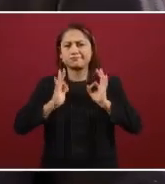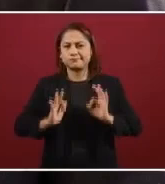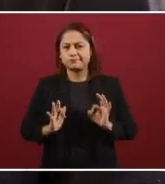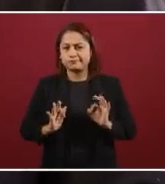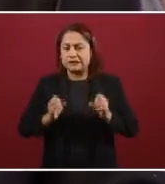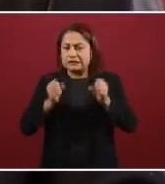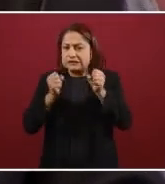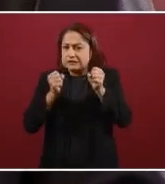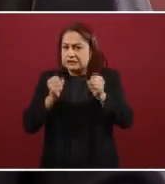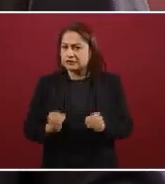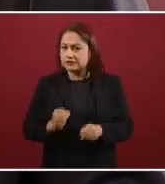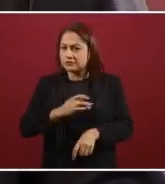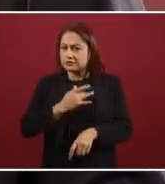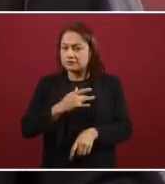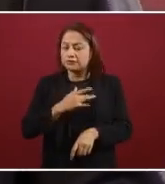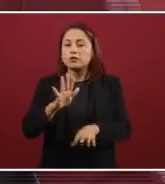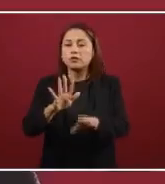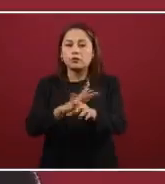si un joven